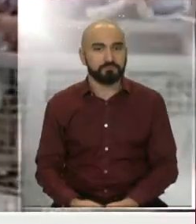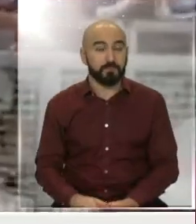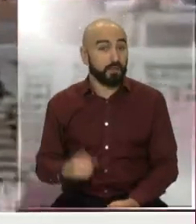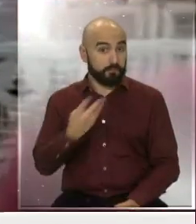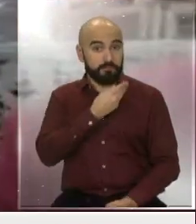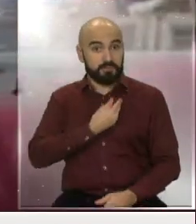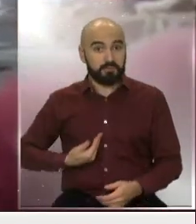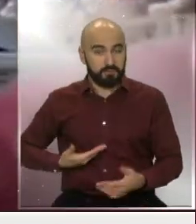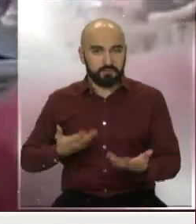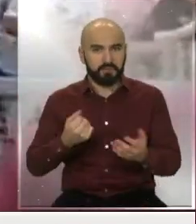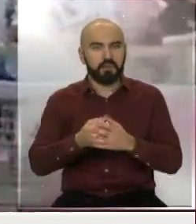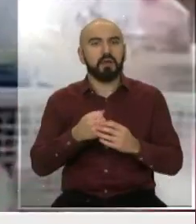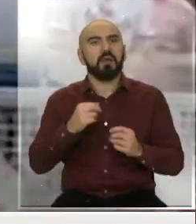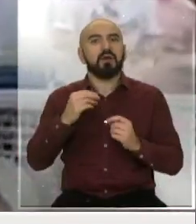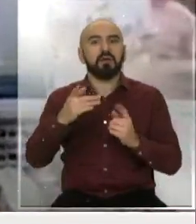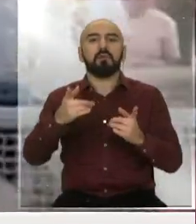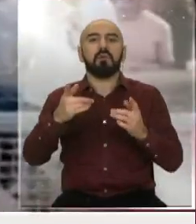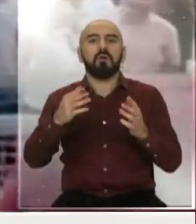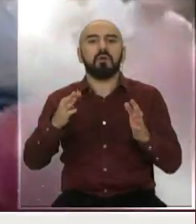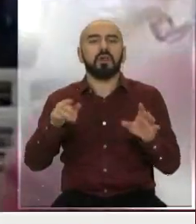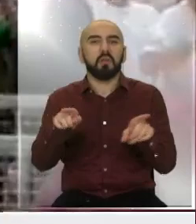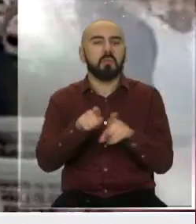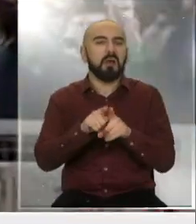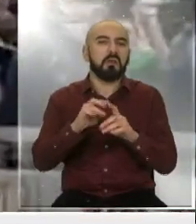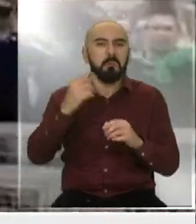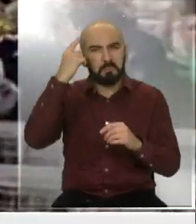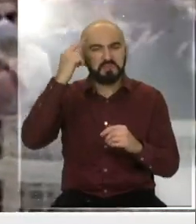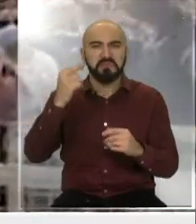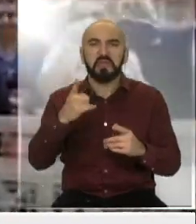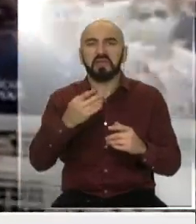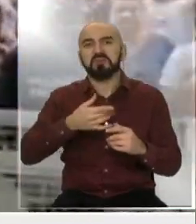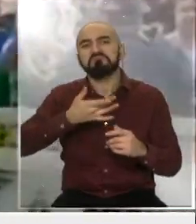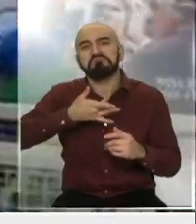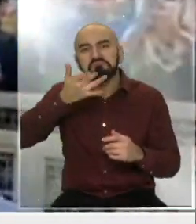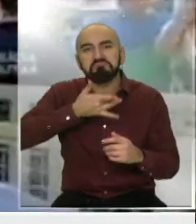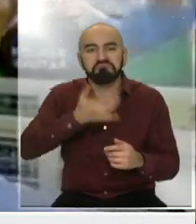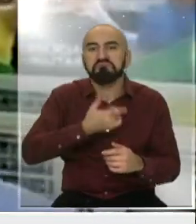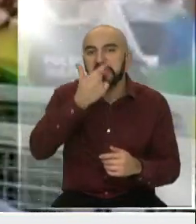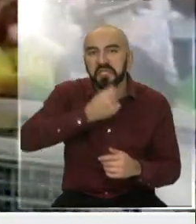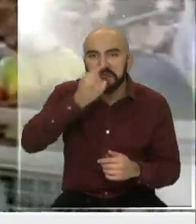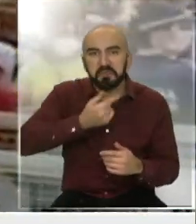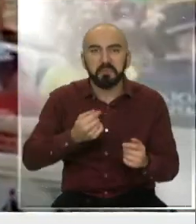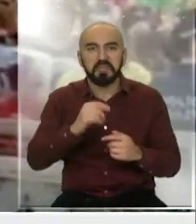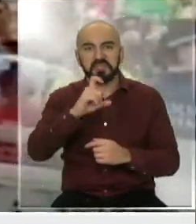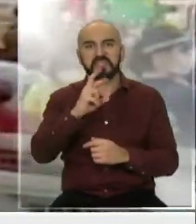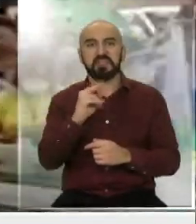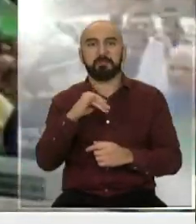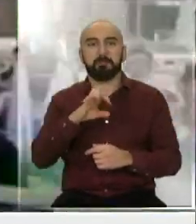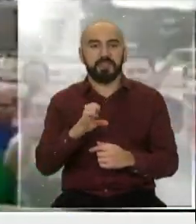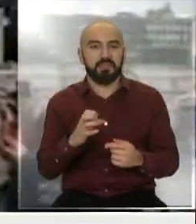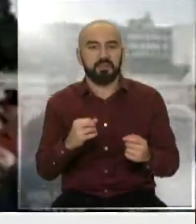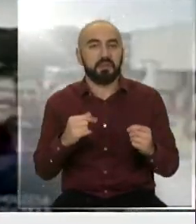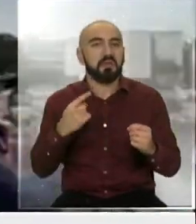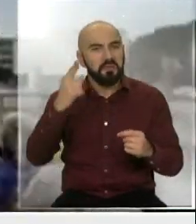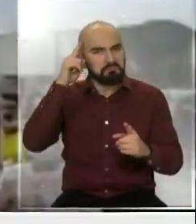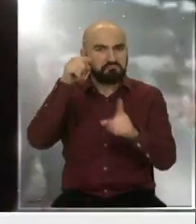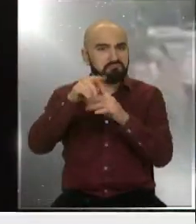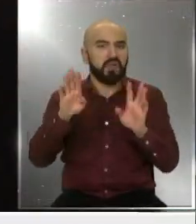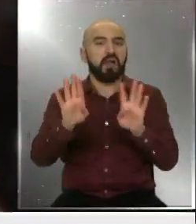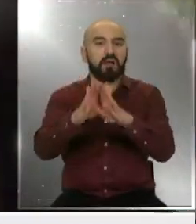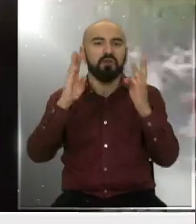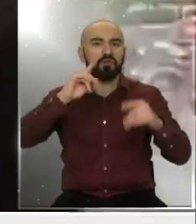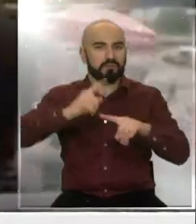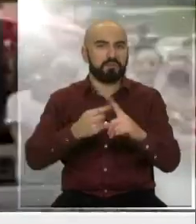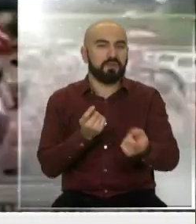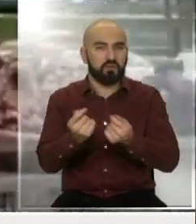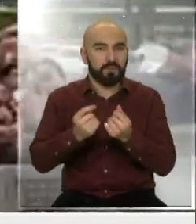una y otra vez los efectos del coronavirus, catalogándolo de gripecita, promueve las aglomeraciones y reabrir el comercio.